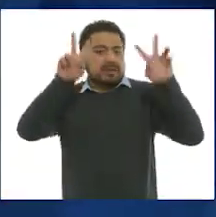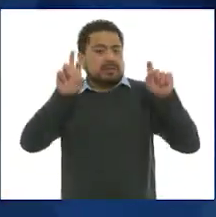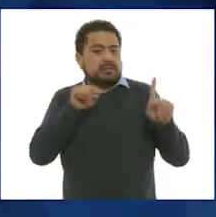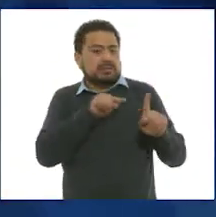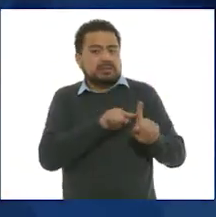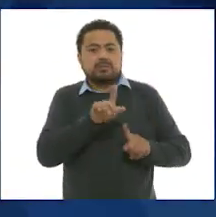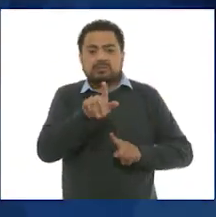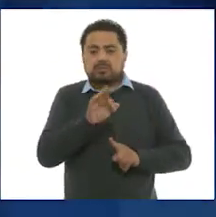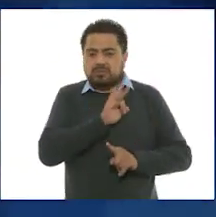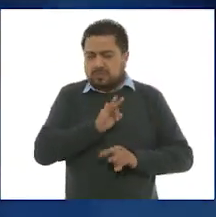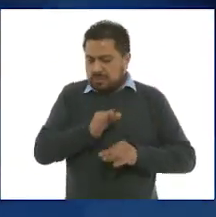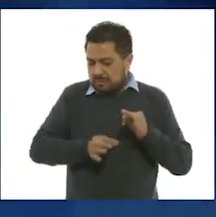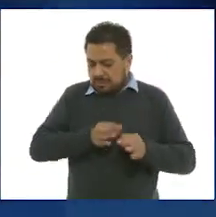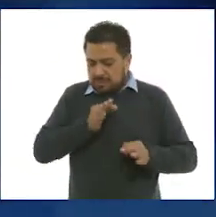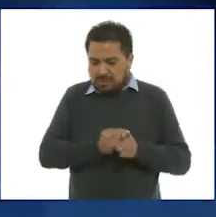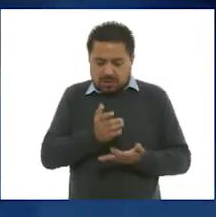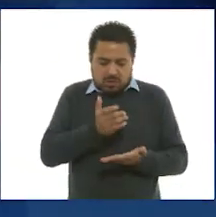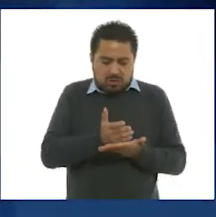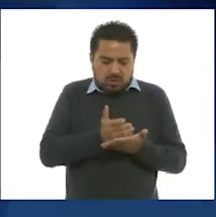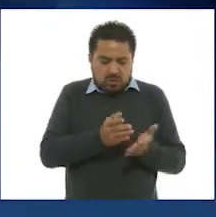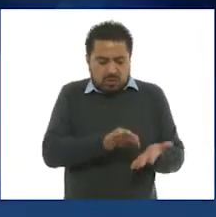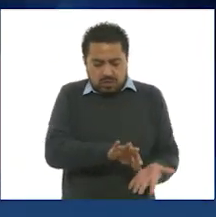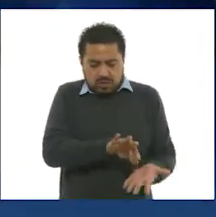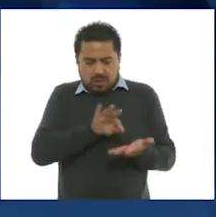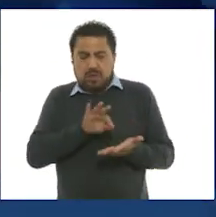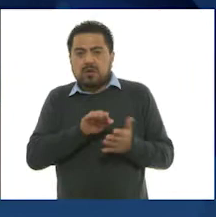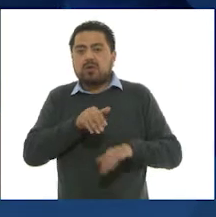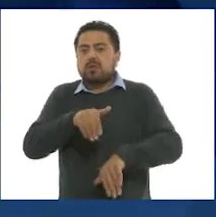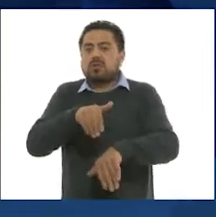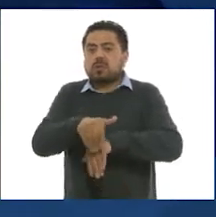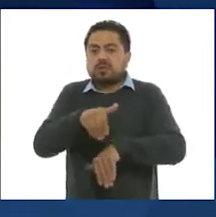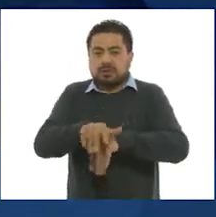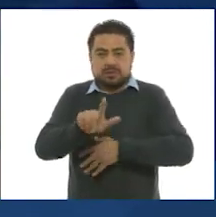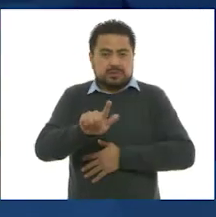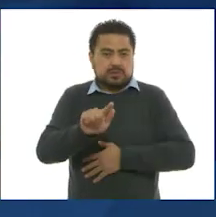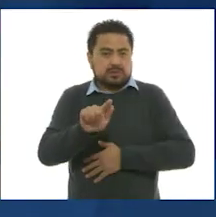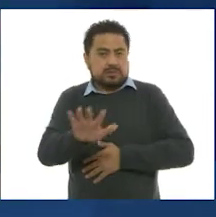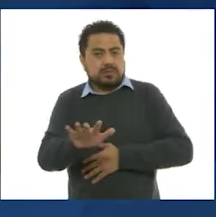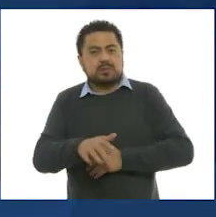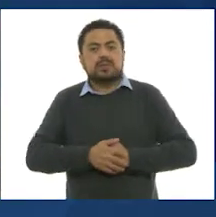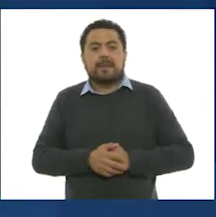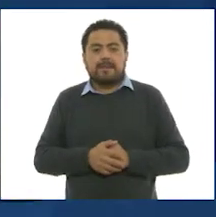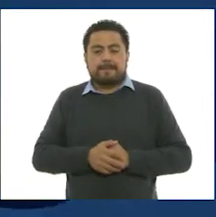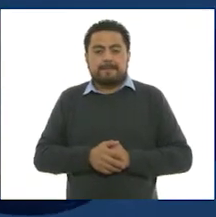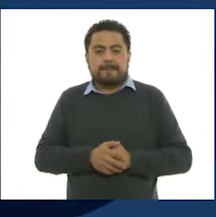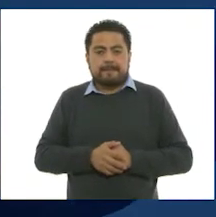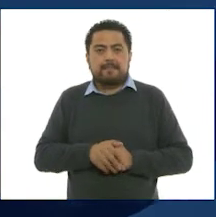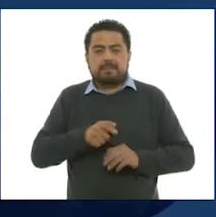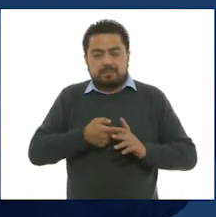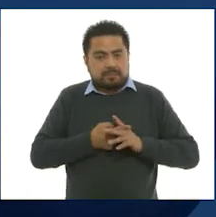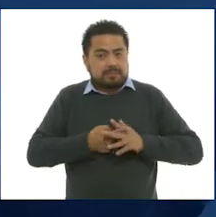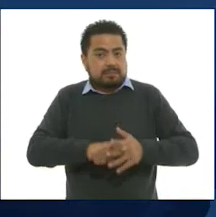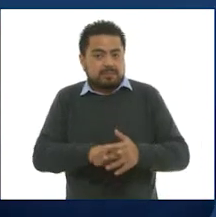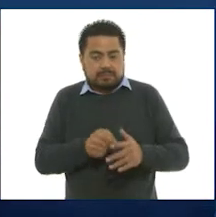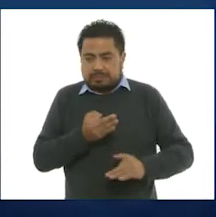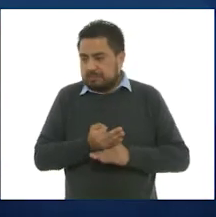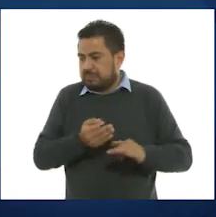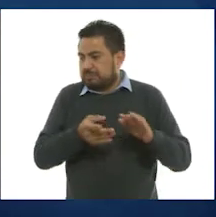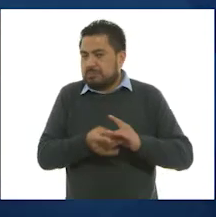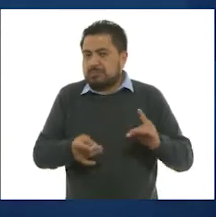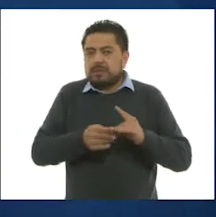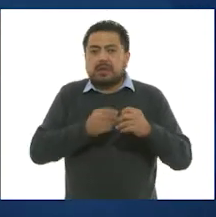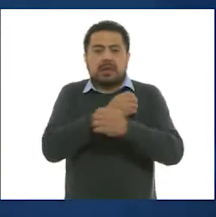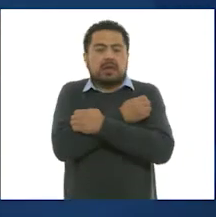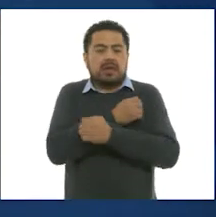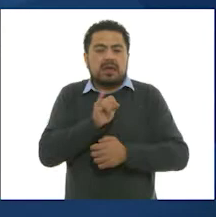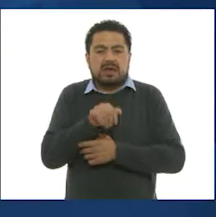que tengan listo su libro de texto en la página 75. Debo comenzar por comentarles que la